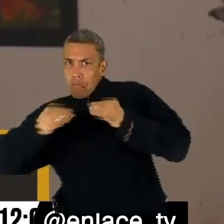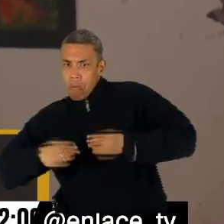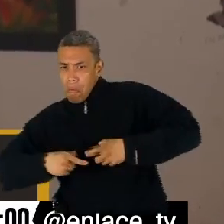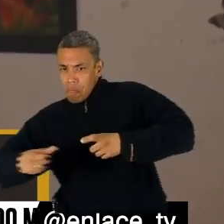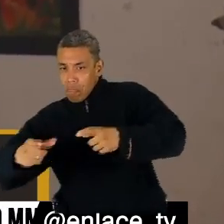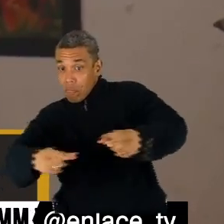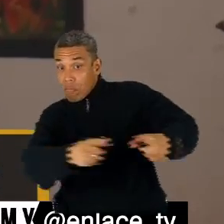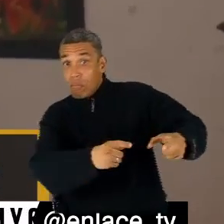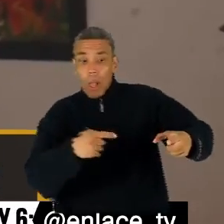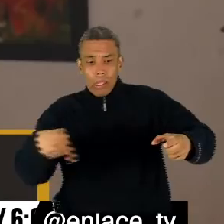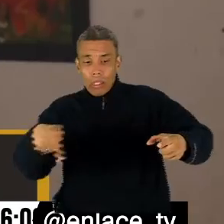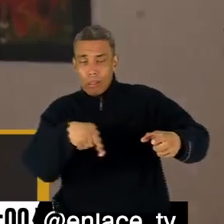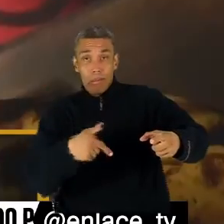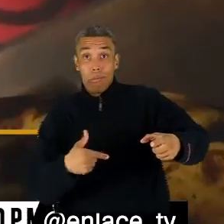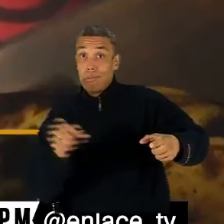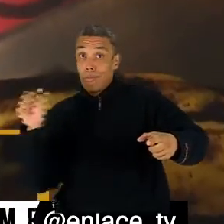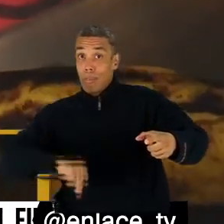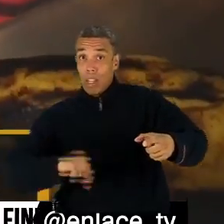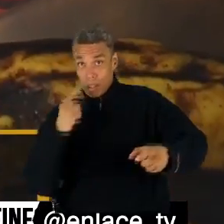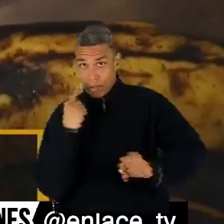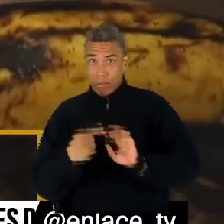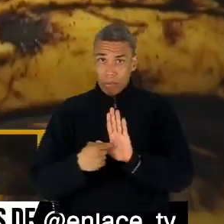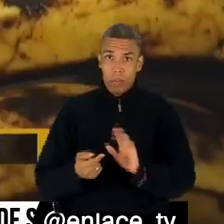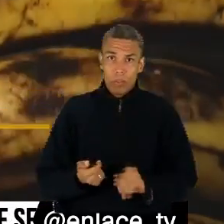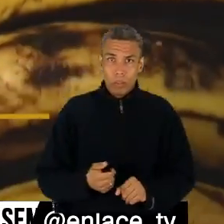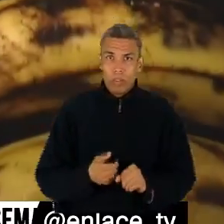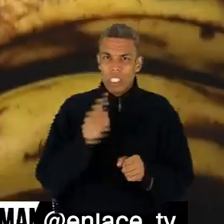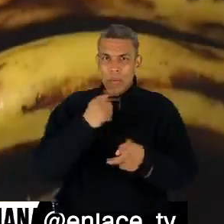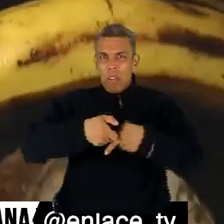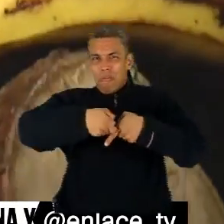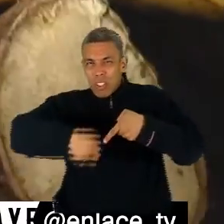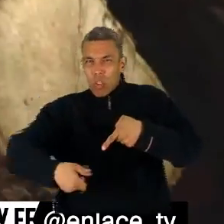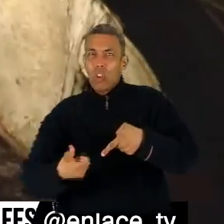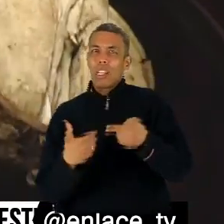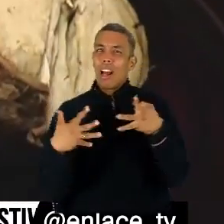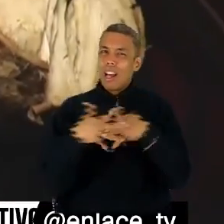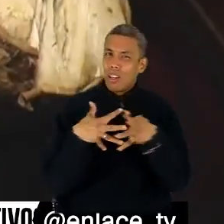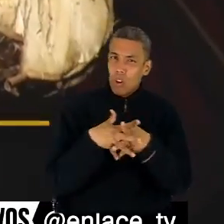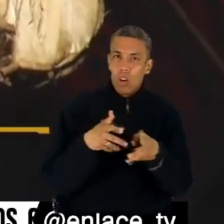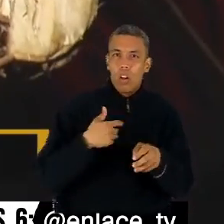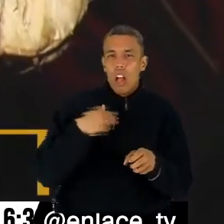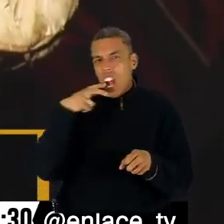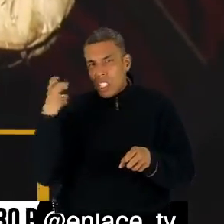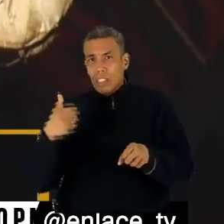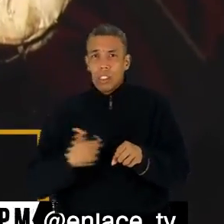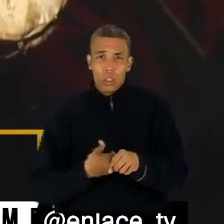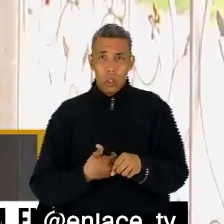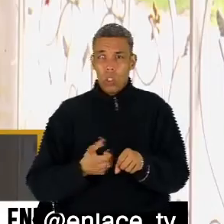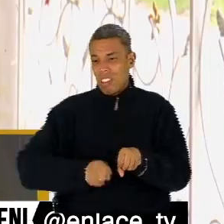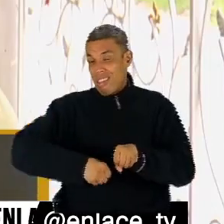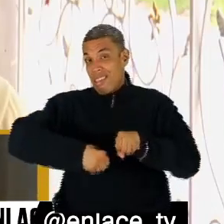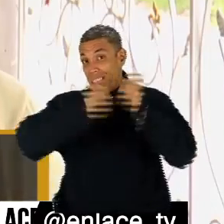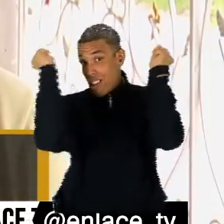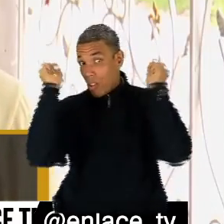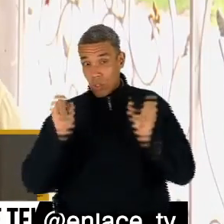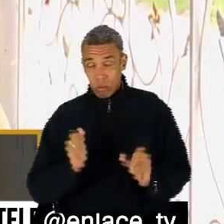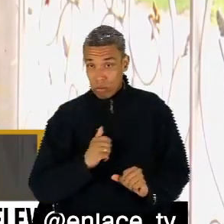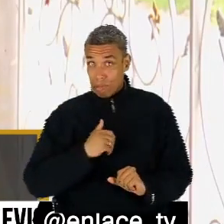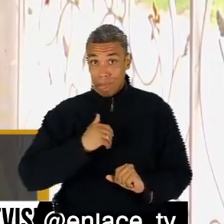Barrio Campestre ha denunciado lo que califica como alimentos en mal estado los entregados a los menores en los centros de bienestar familiar. Denuncia que